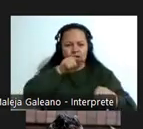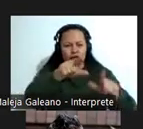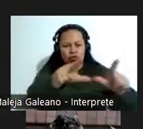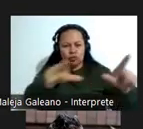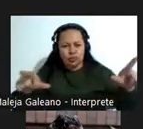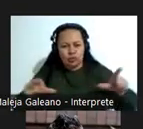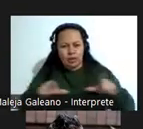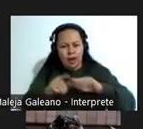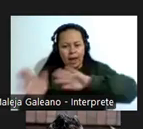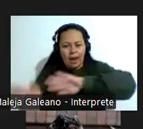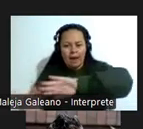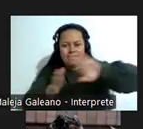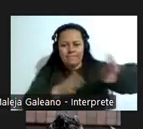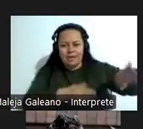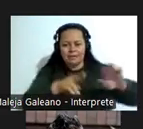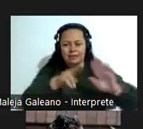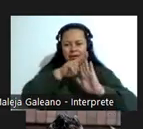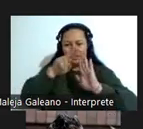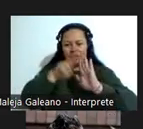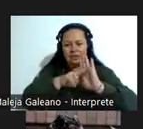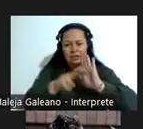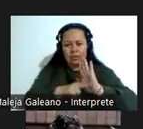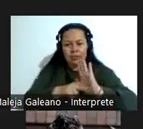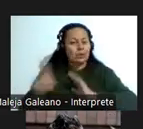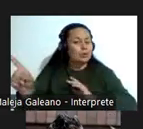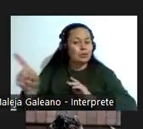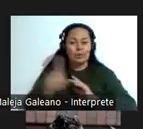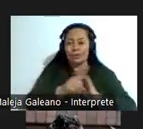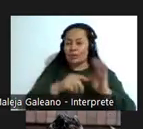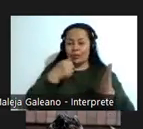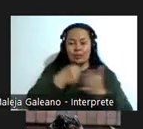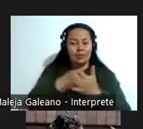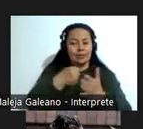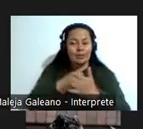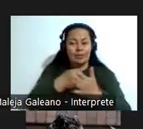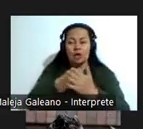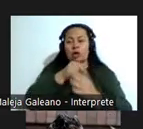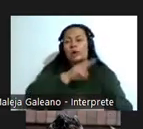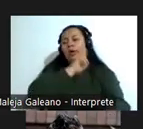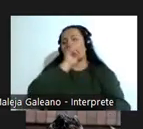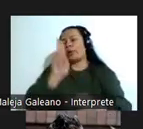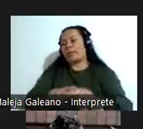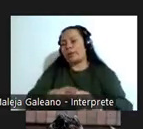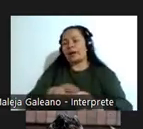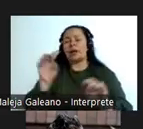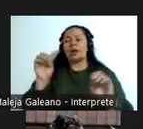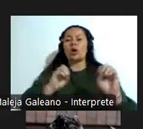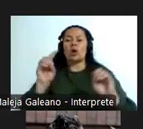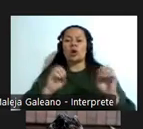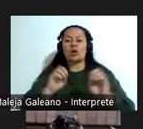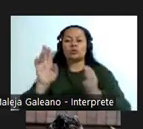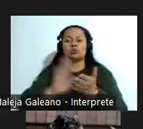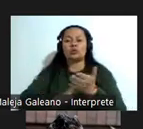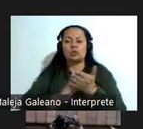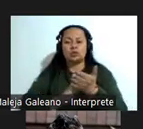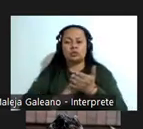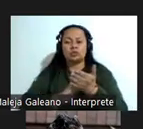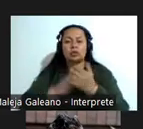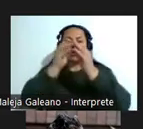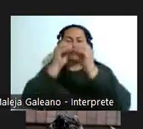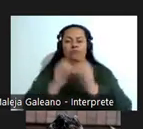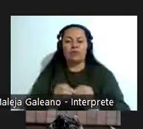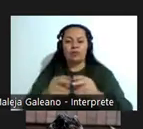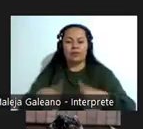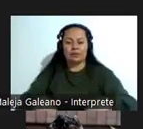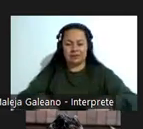aparte de la norma. No, no se trata de negar, de normalizar, de arreglar esas formas de vida que nos